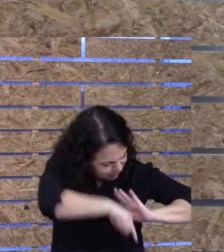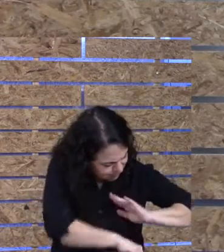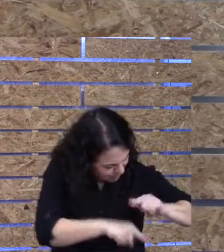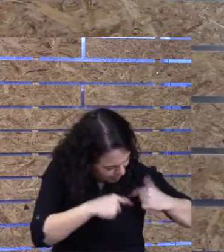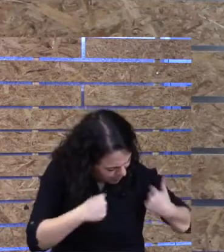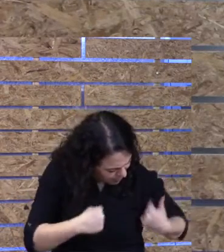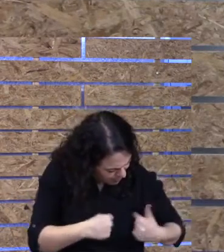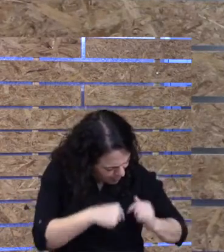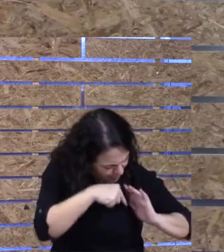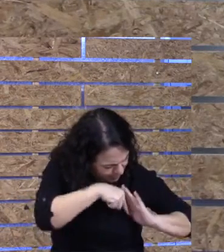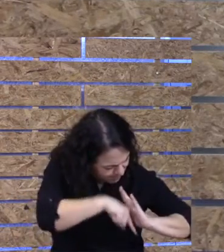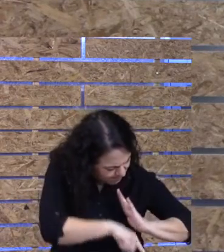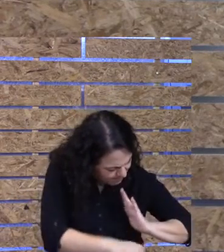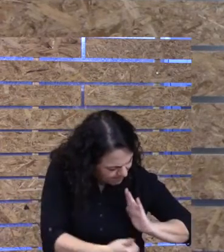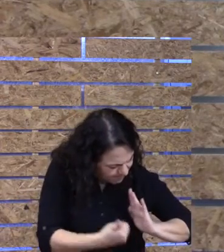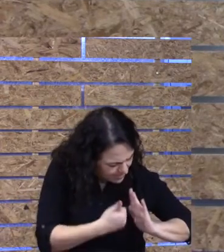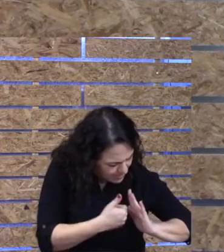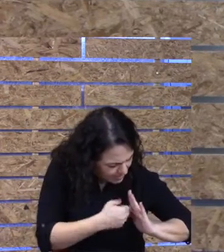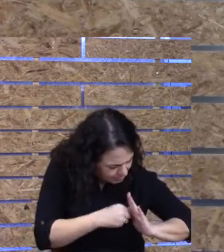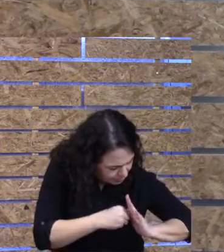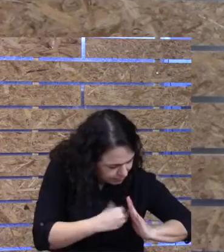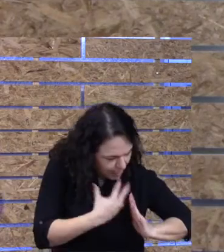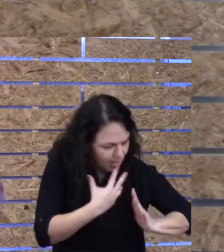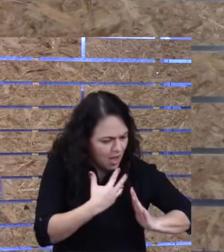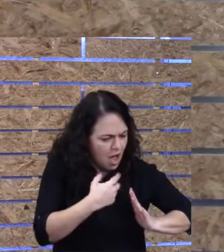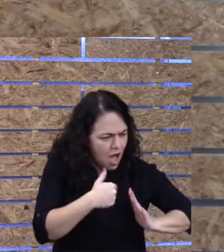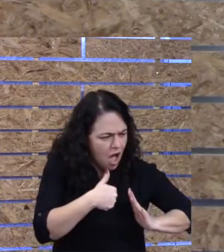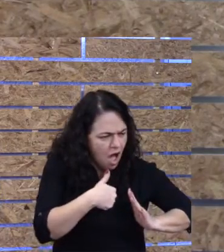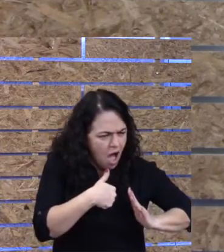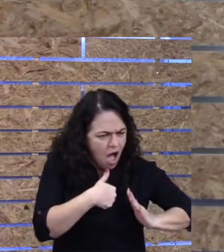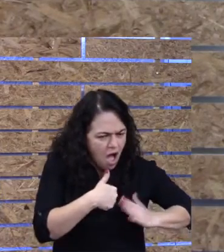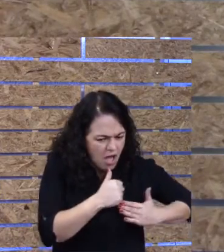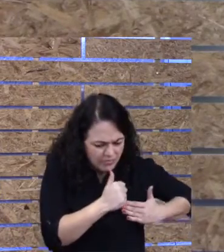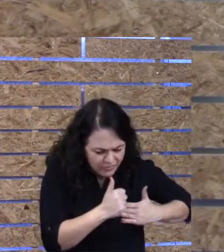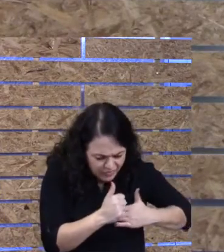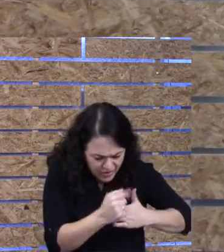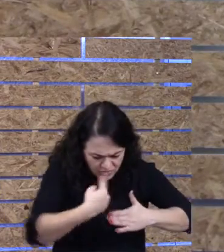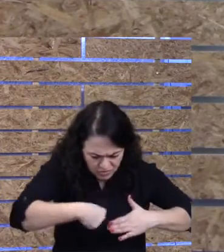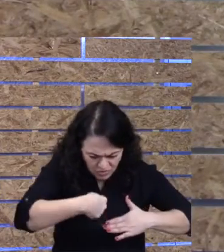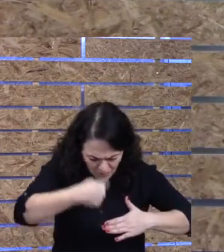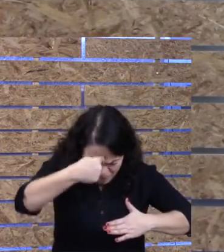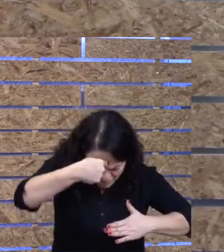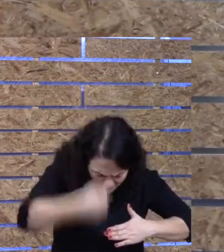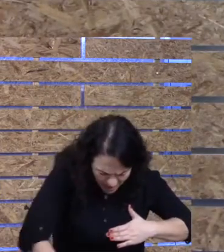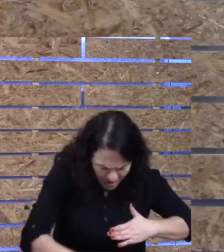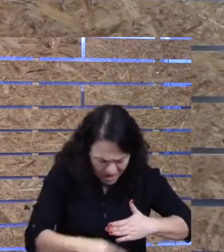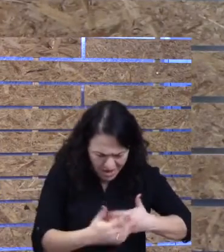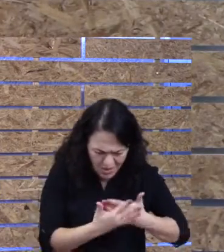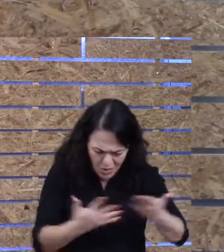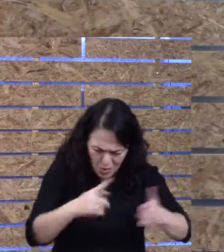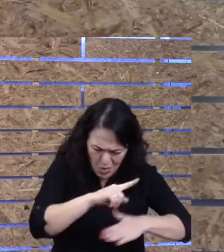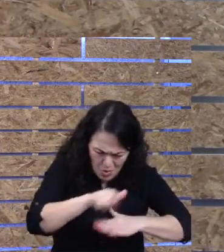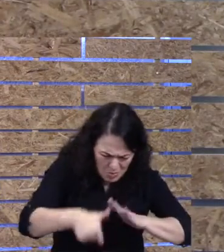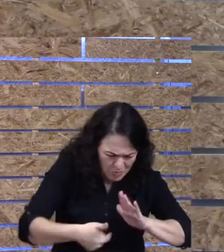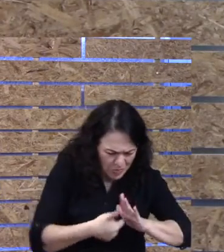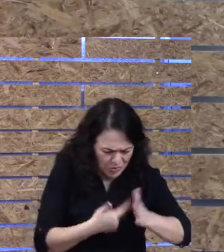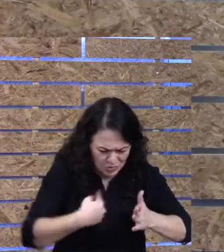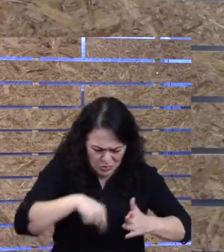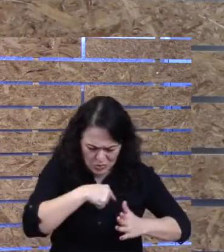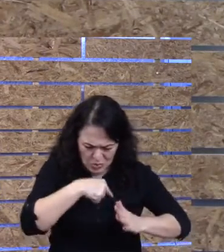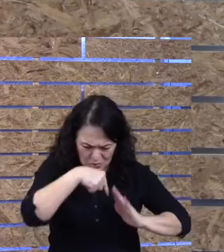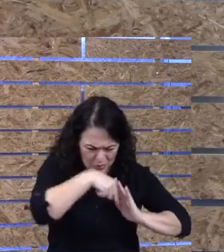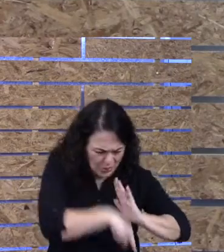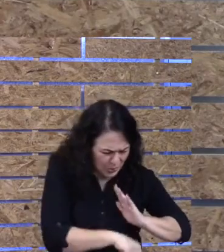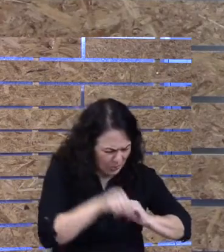y provoca algo inesperado para guiarnos al arrepentimiento, es decir, a un rechazo total de cómo